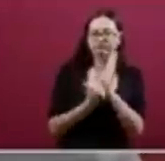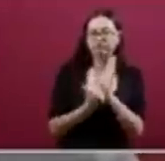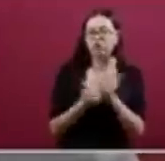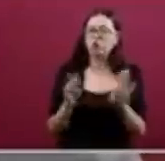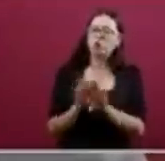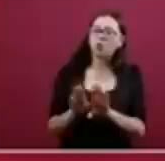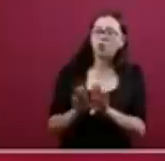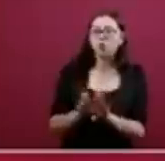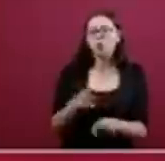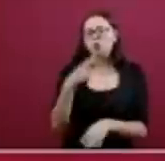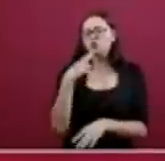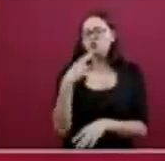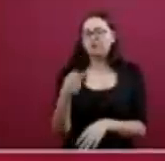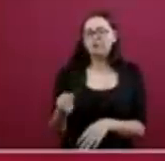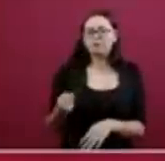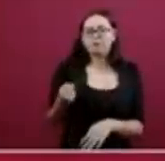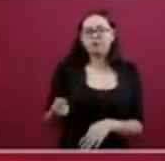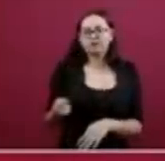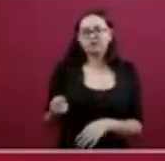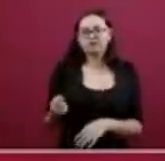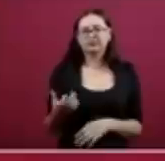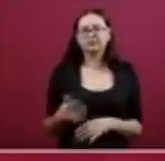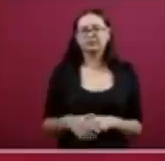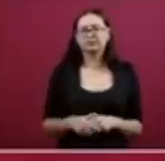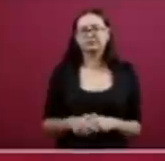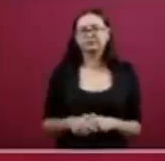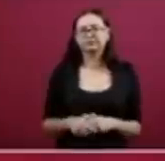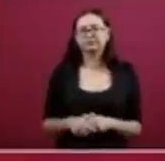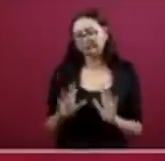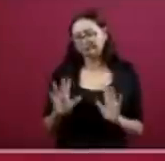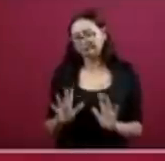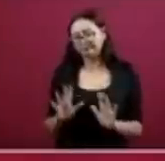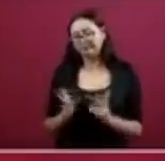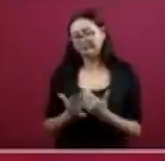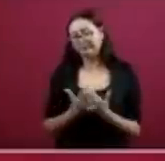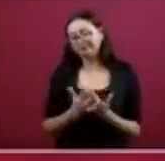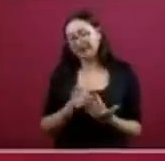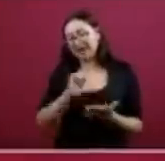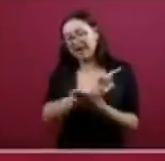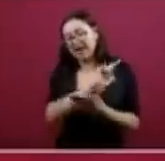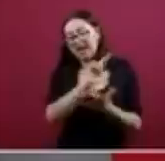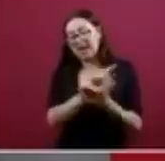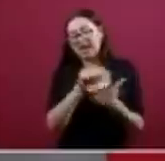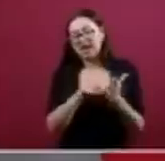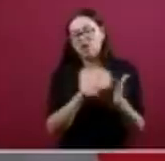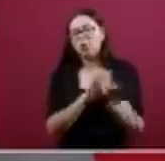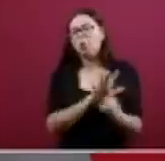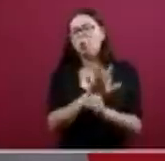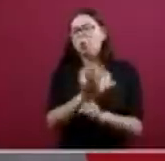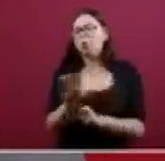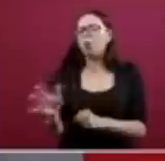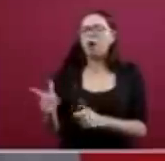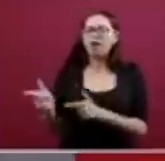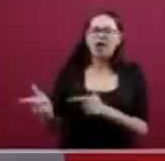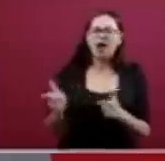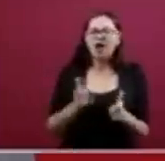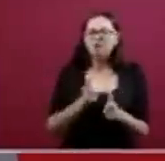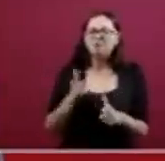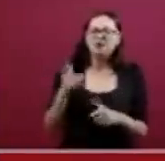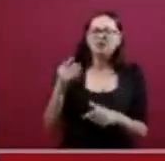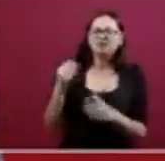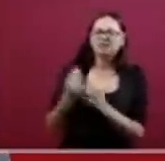fuerza. Entonces, ahí, en esa ley, se va a establecer qué tipo de armamento,